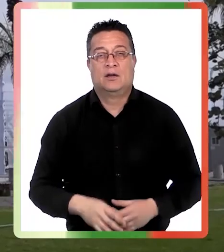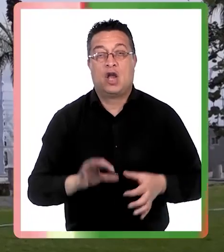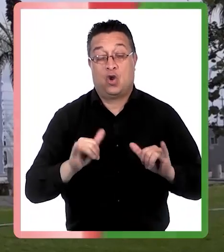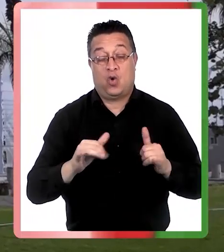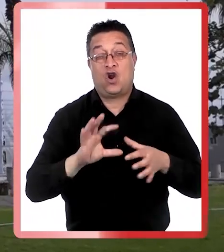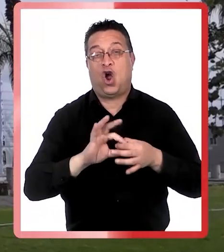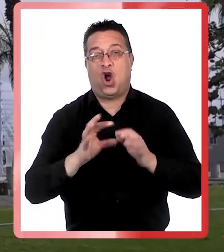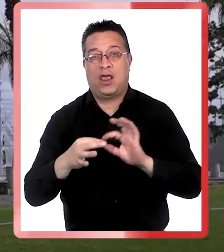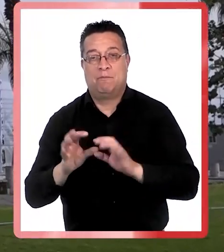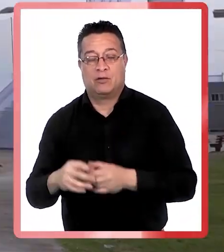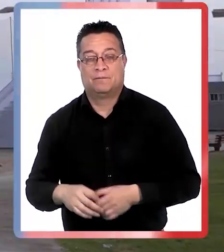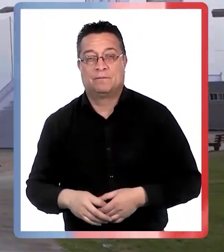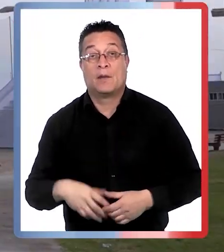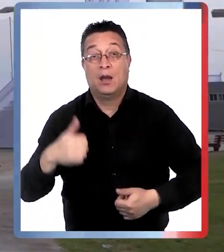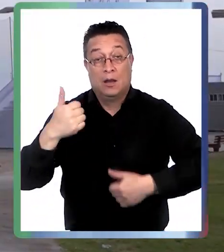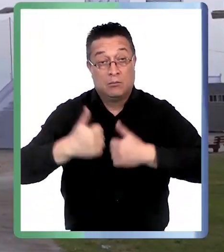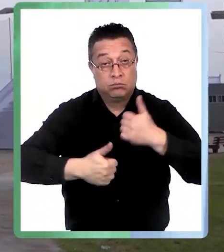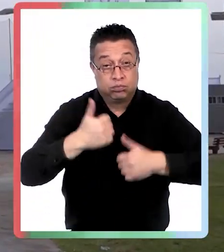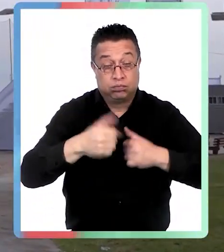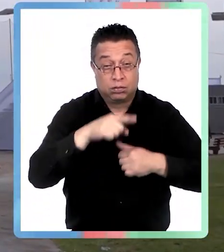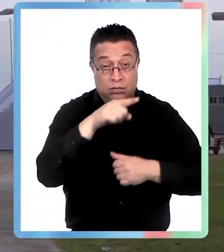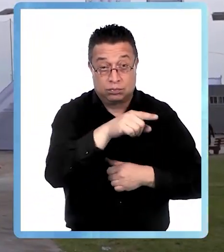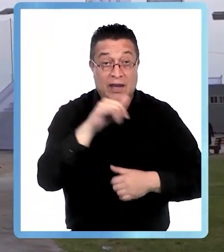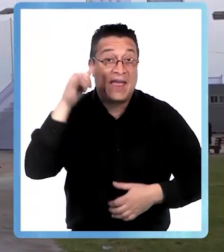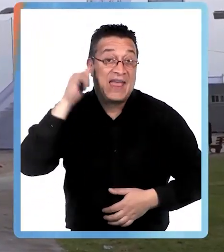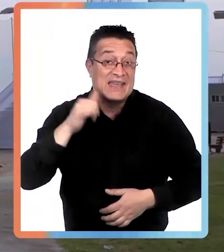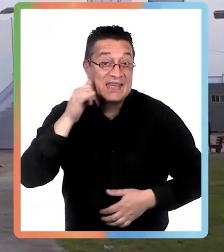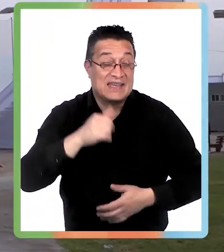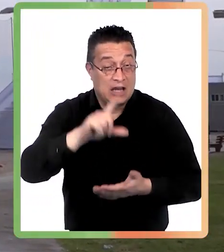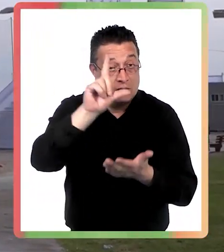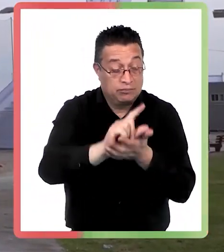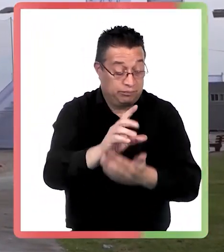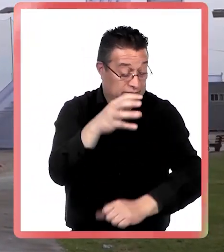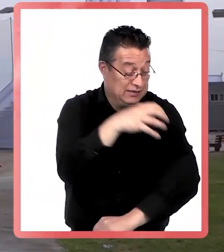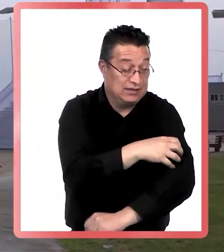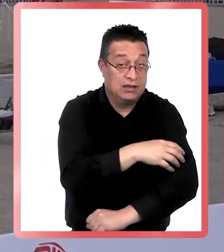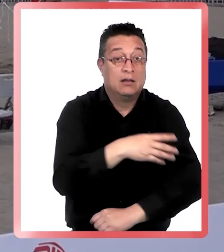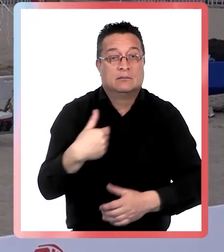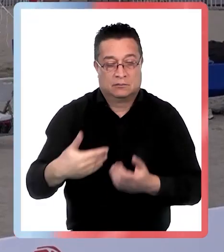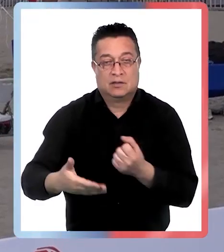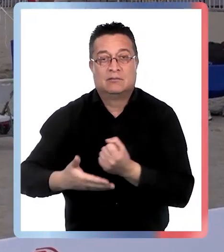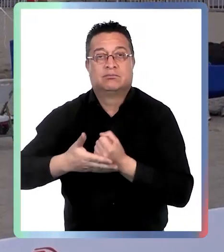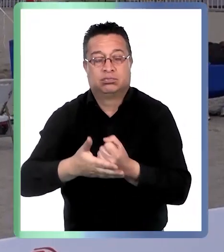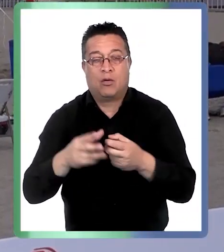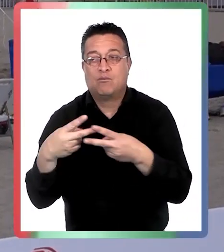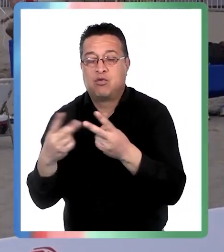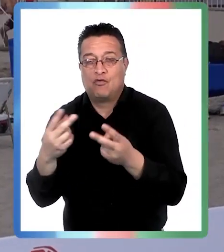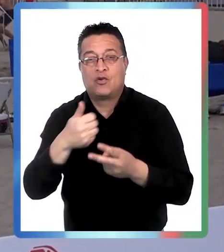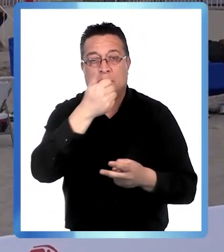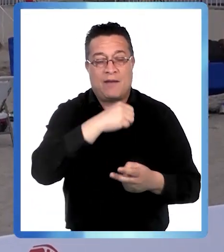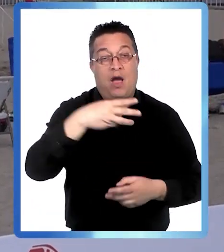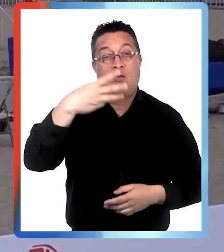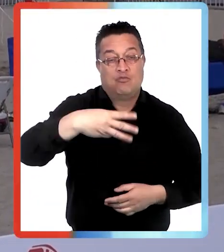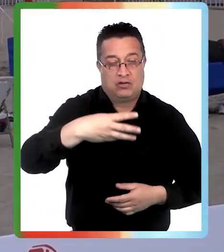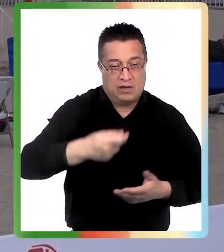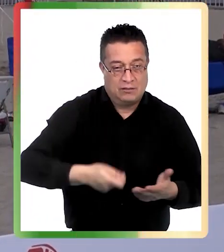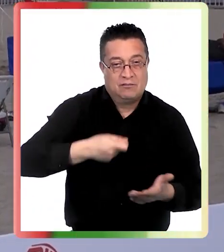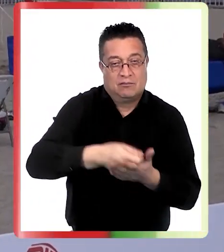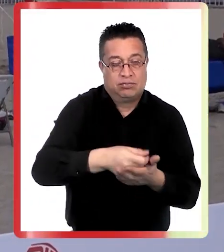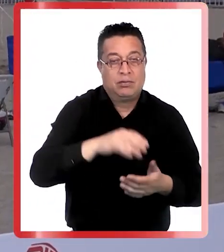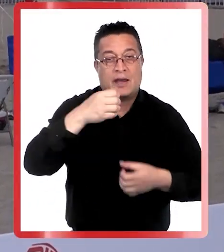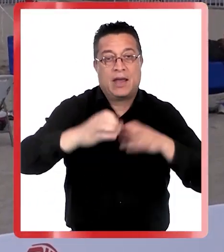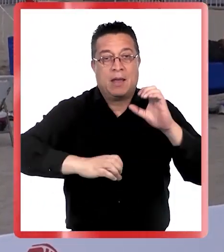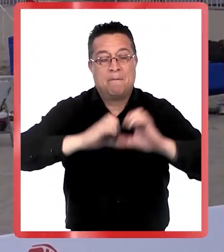que se dispute la continental Cup en iquique es gracias a la alianza público-privada entre el municipio y la empresa